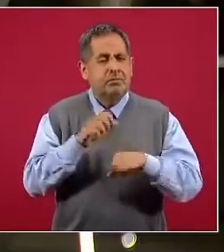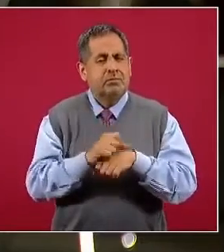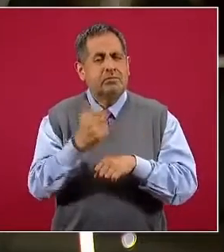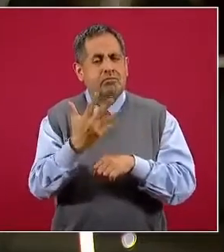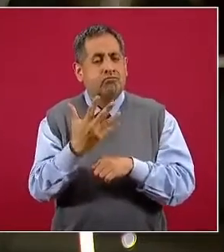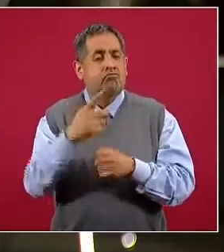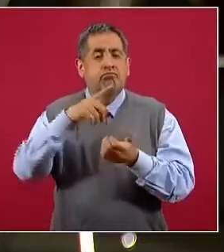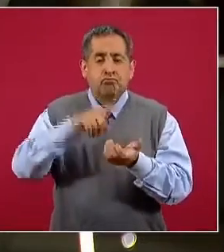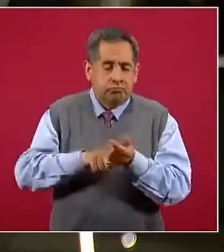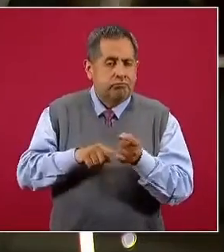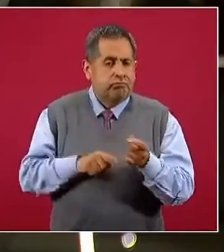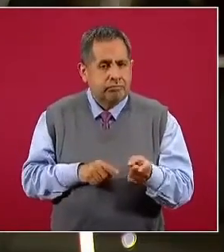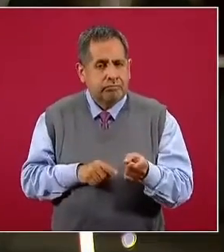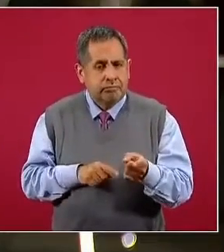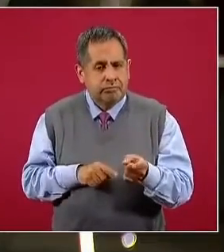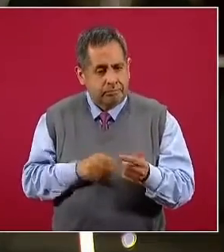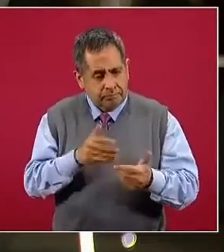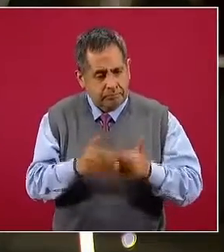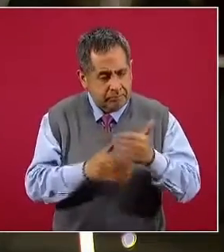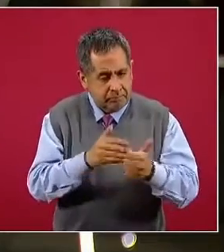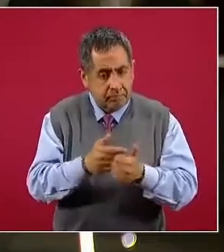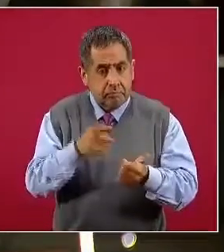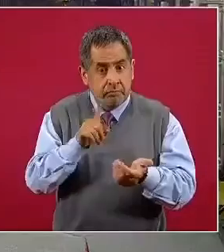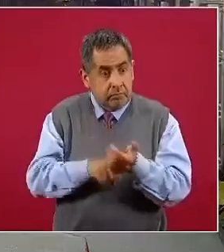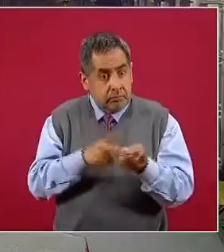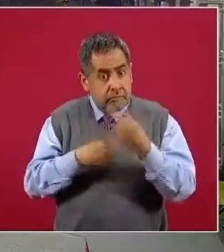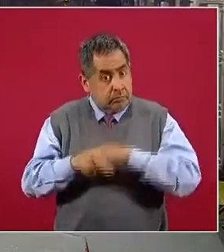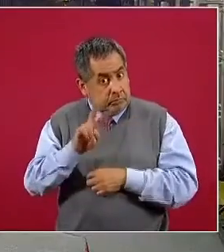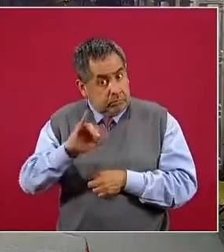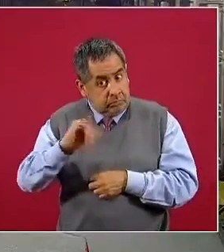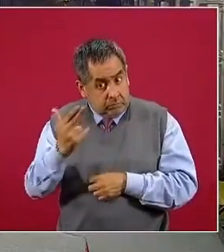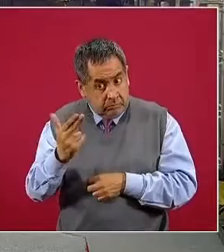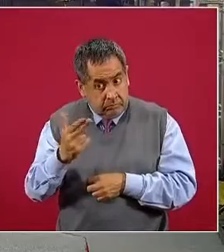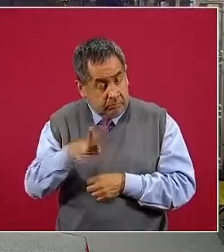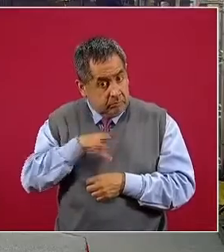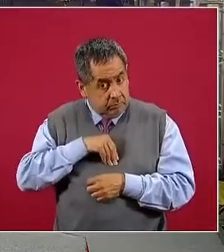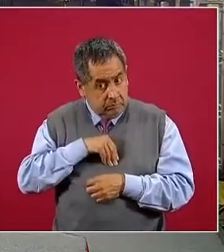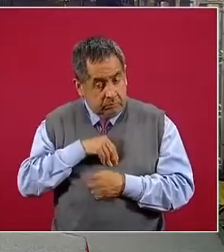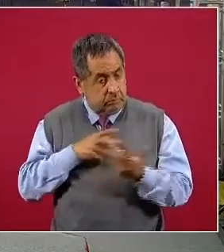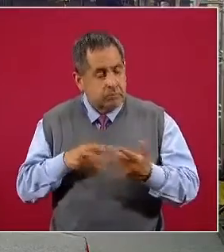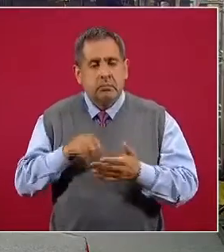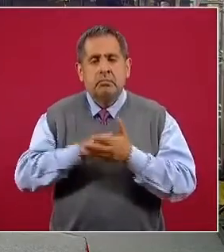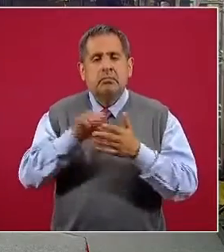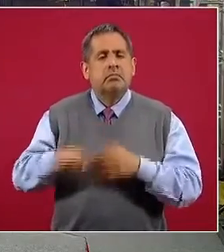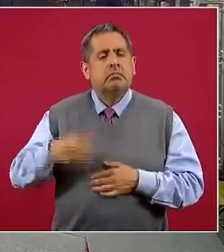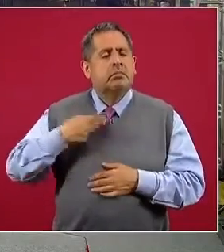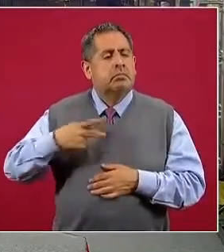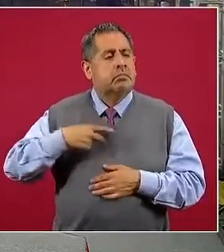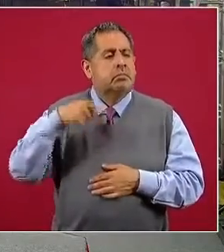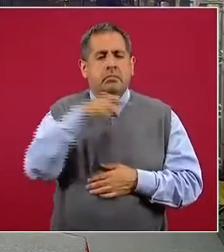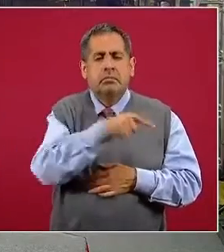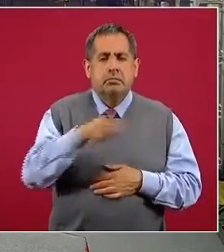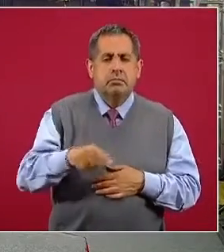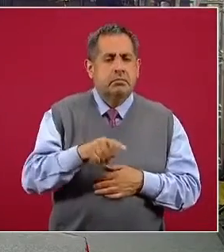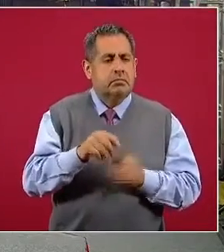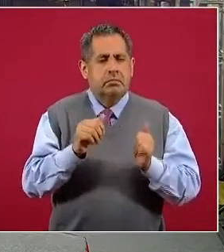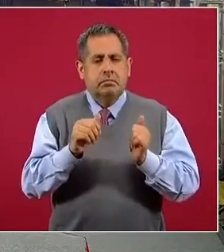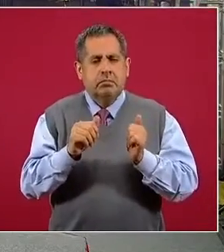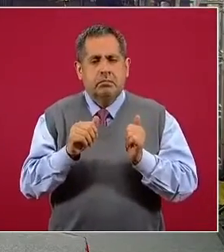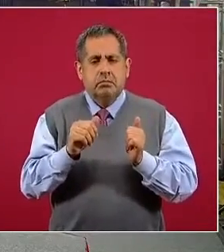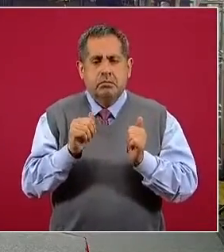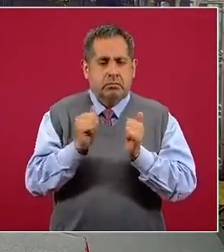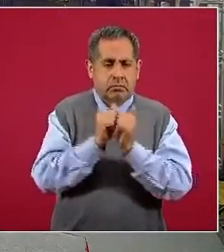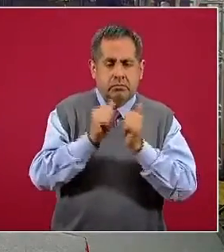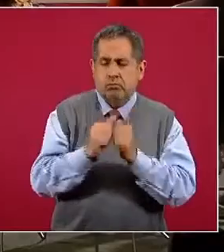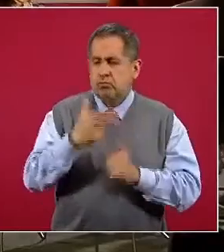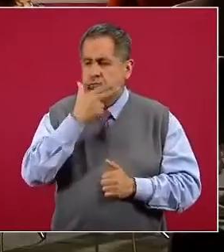su potencial desarrollo del VIH. Se hizo un estudio en pacientes que tienen sexo hombres